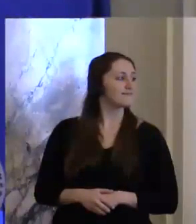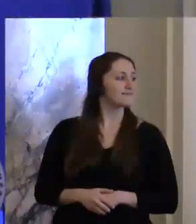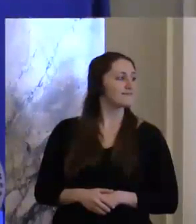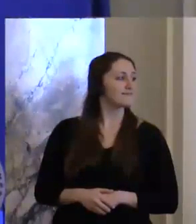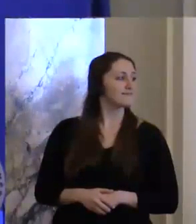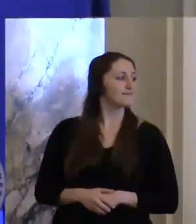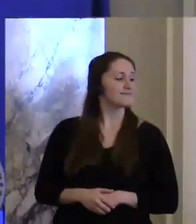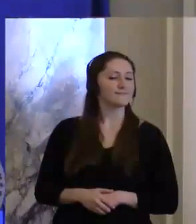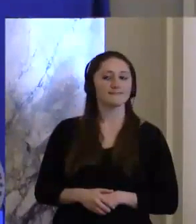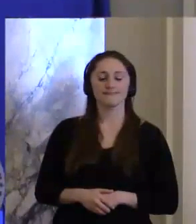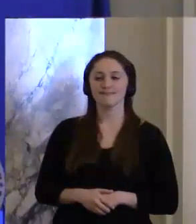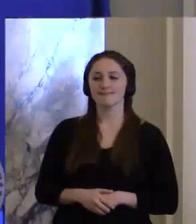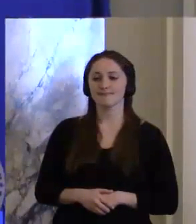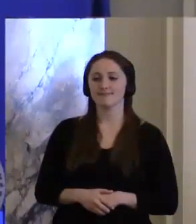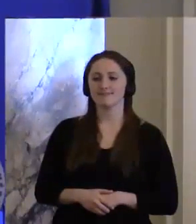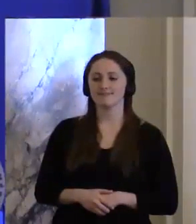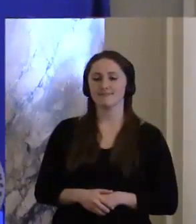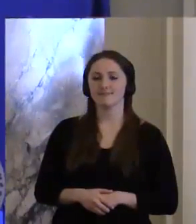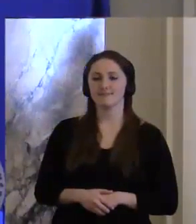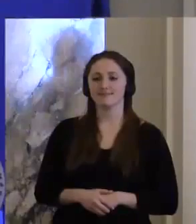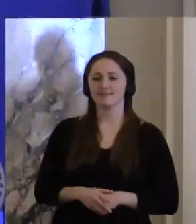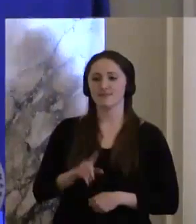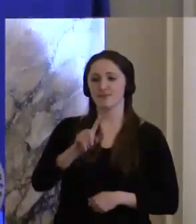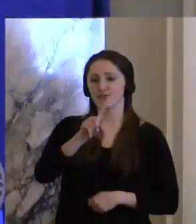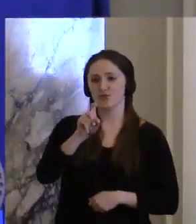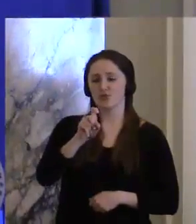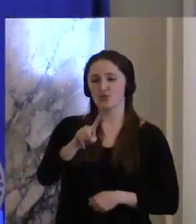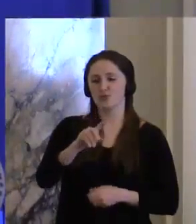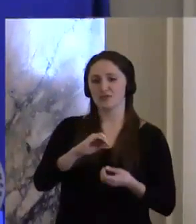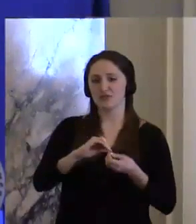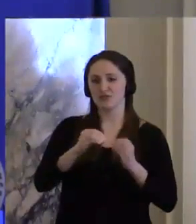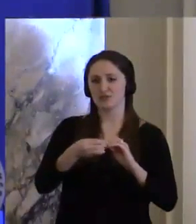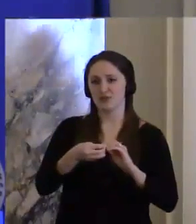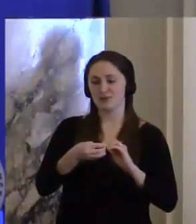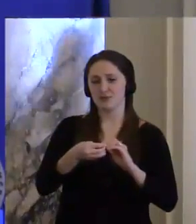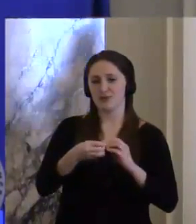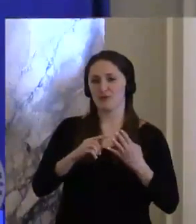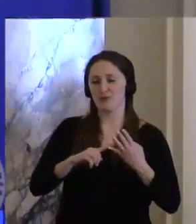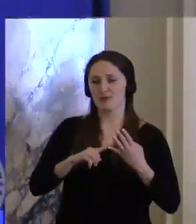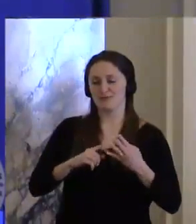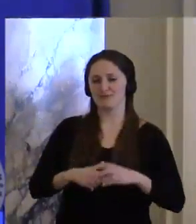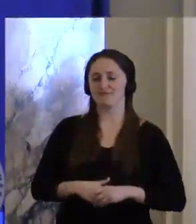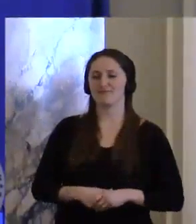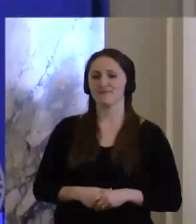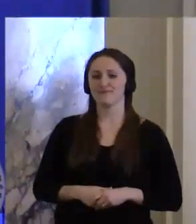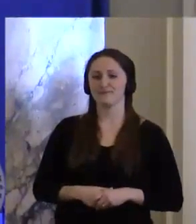La cuarta pregunta. Unidad Industrial Itzapalapa,